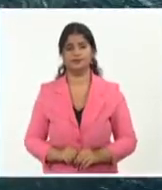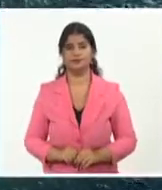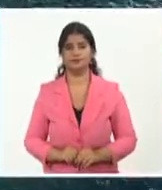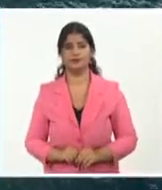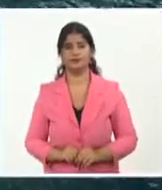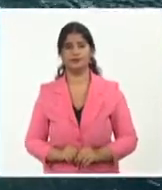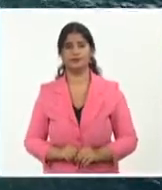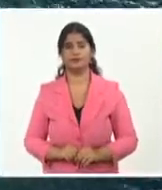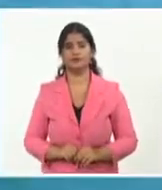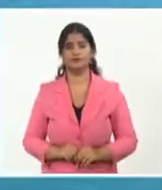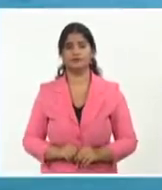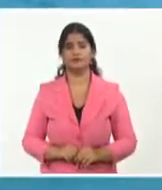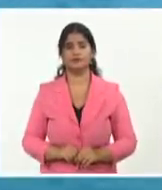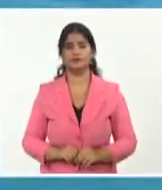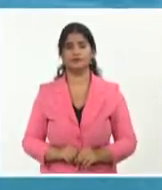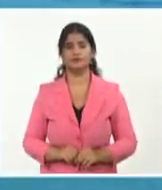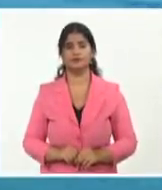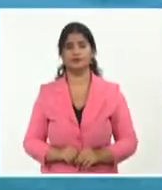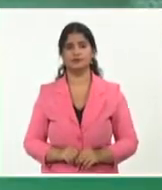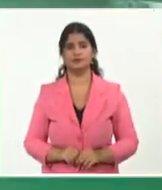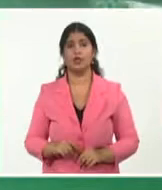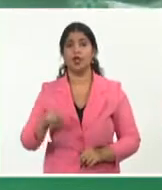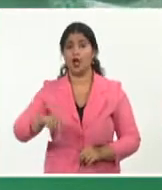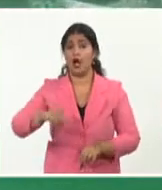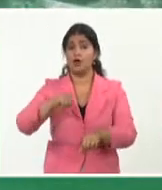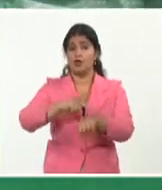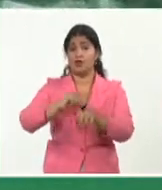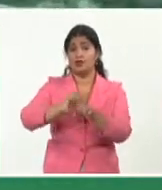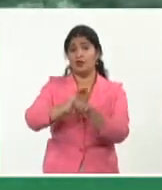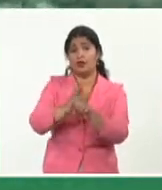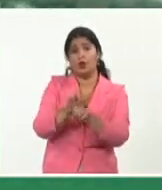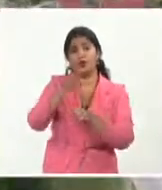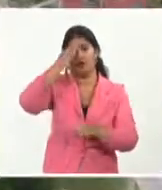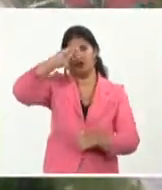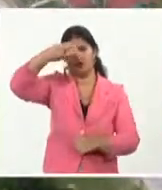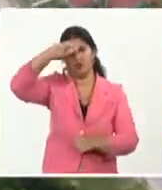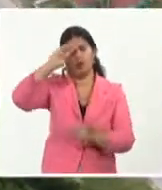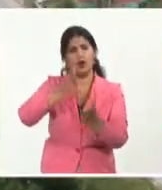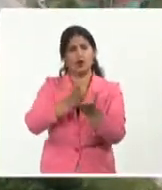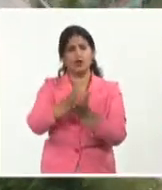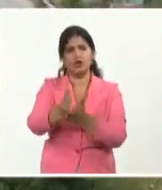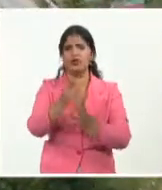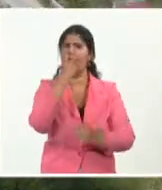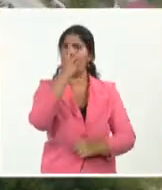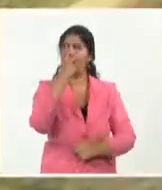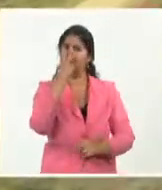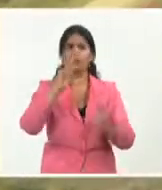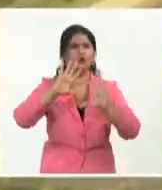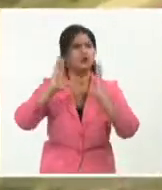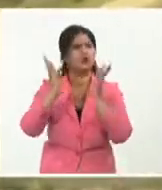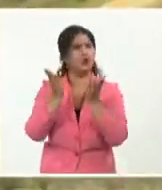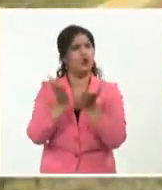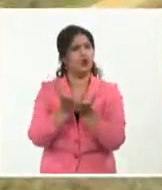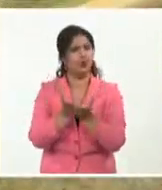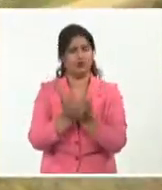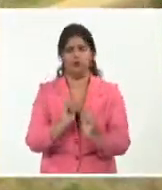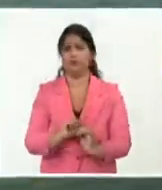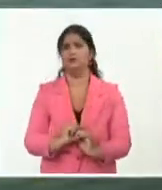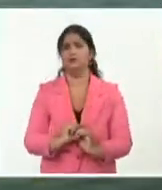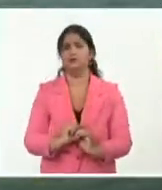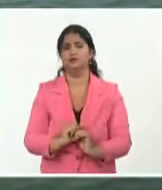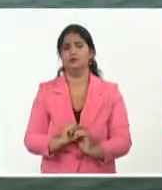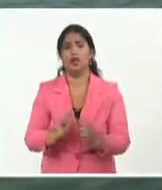En medio de la situación epidemiológica del país, Cuba no ha descuidado las labores que conforman la tarea vida, estrategia